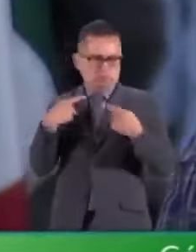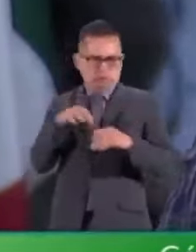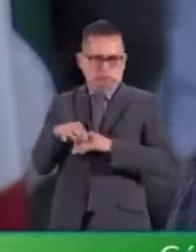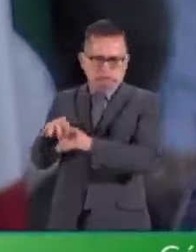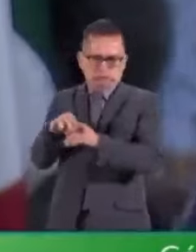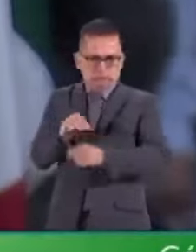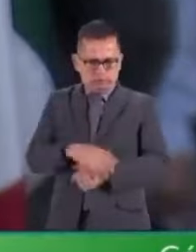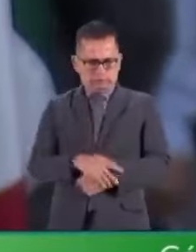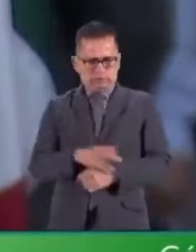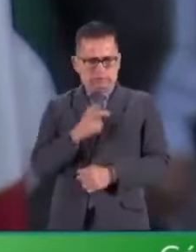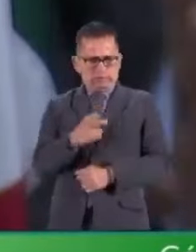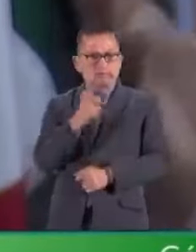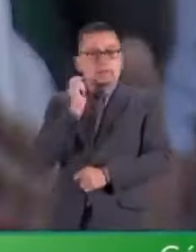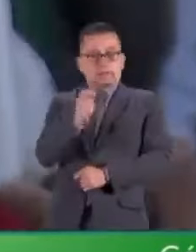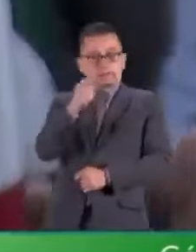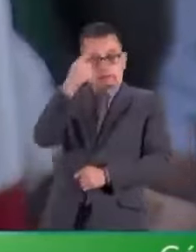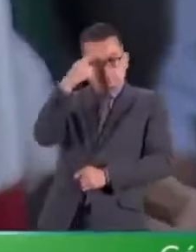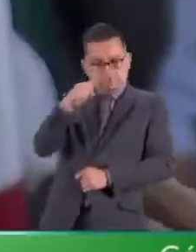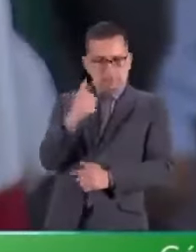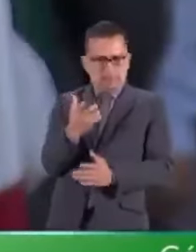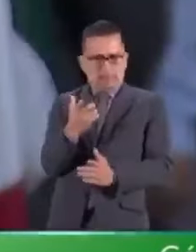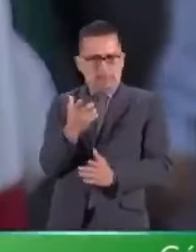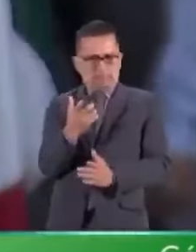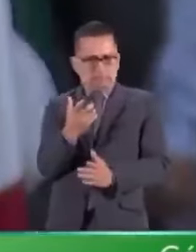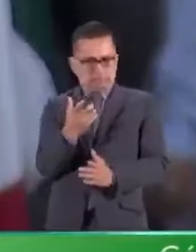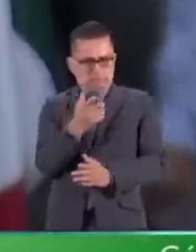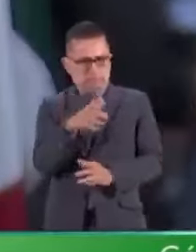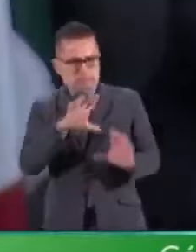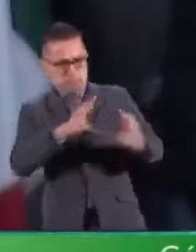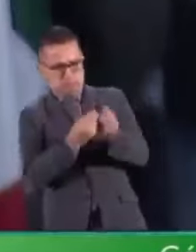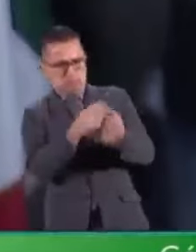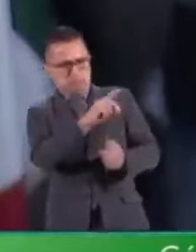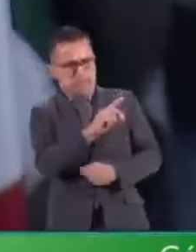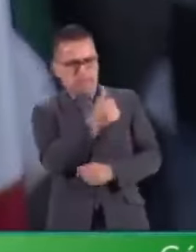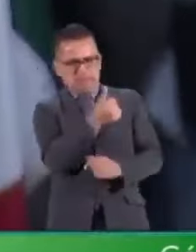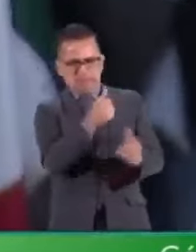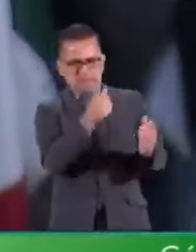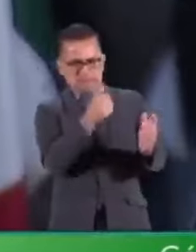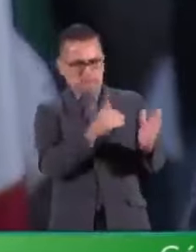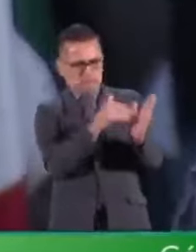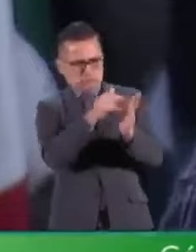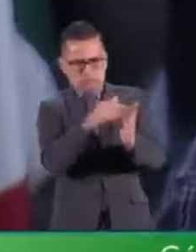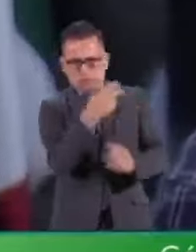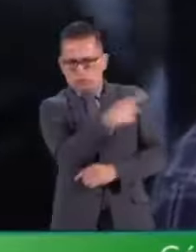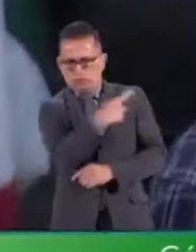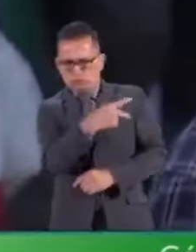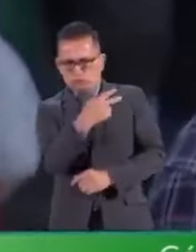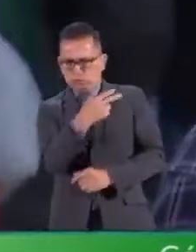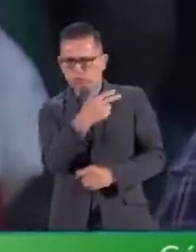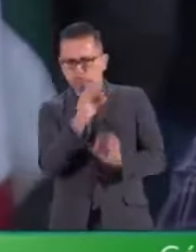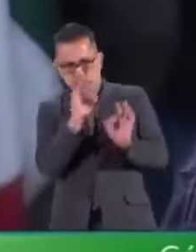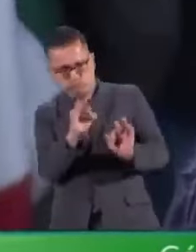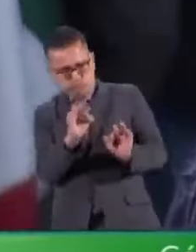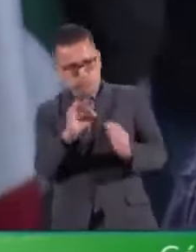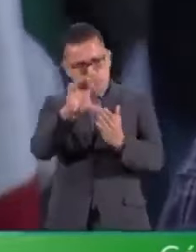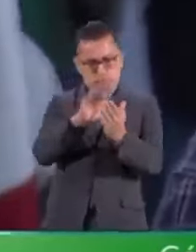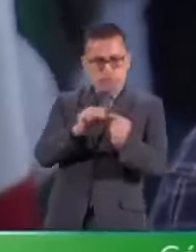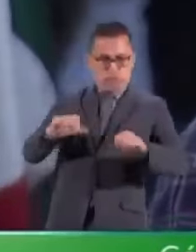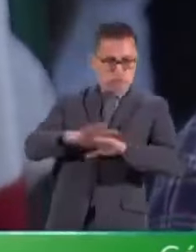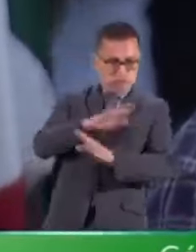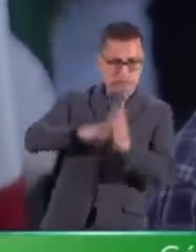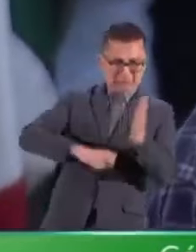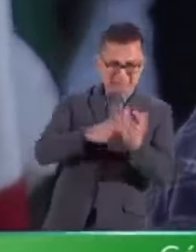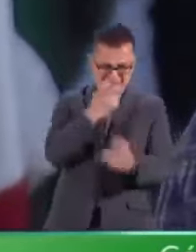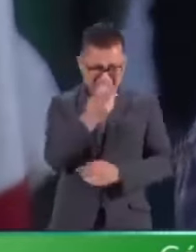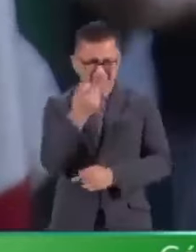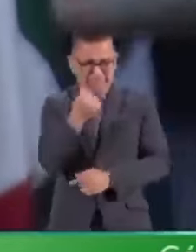la Constitución, 36 millones, no merecen tocar la Constitución de esta manera.